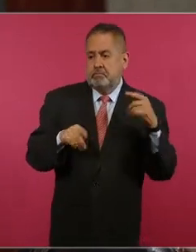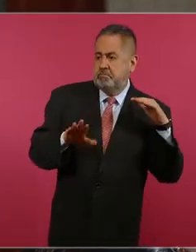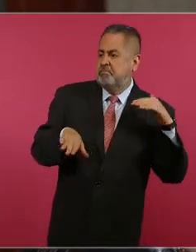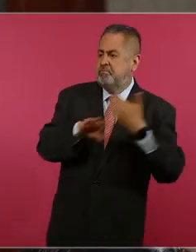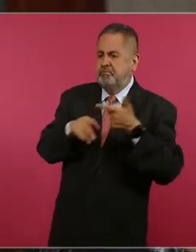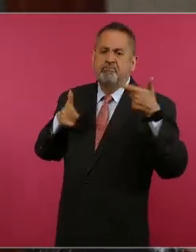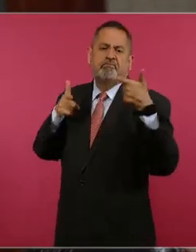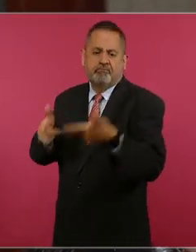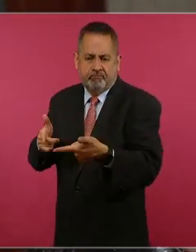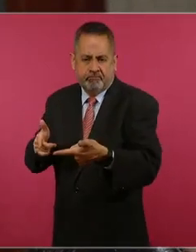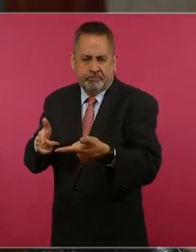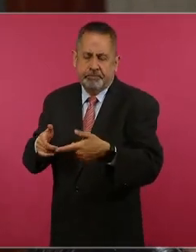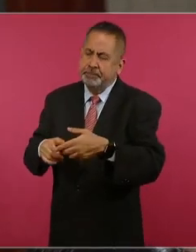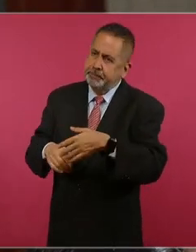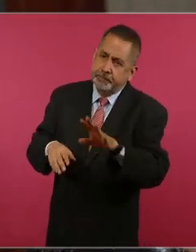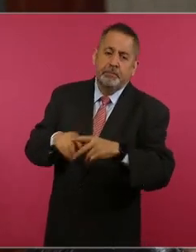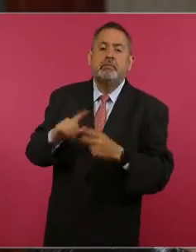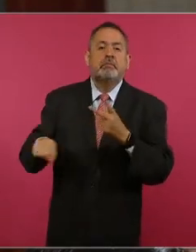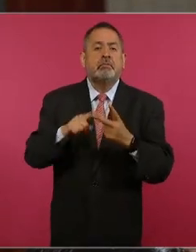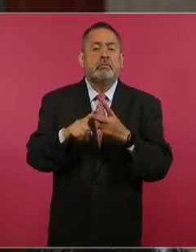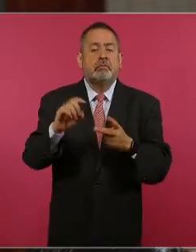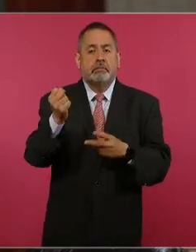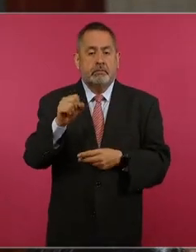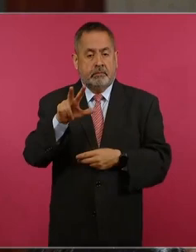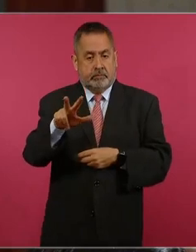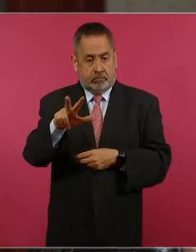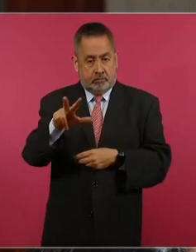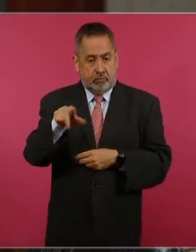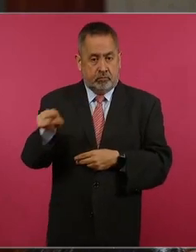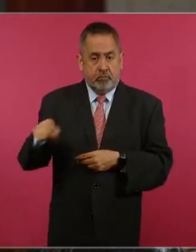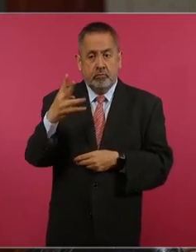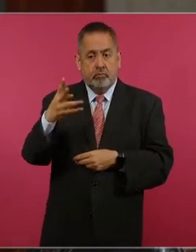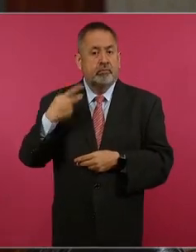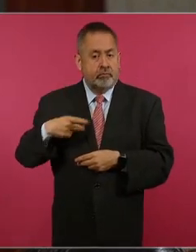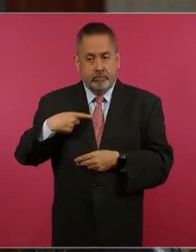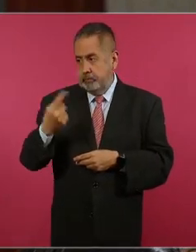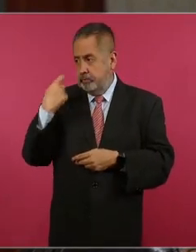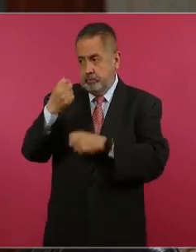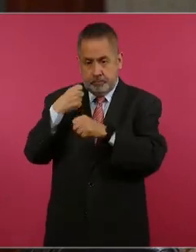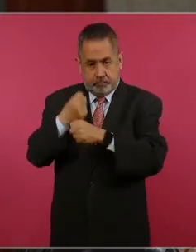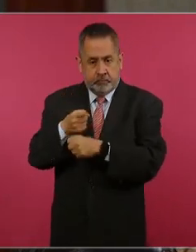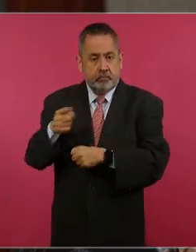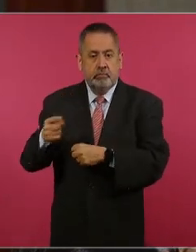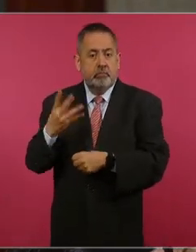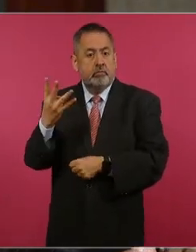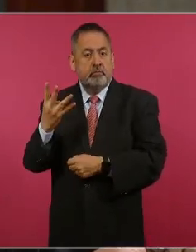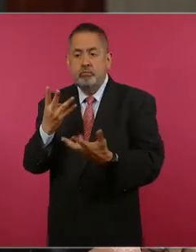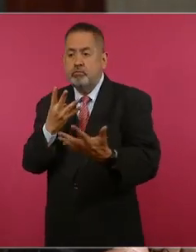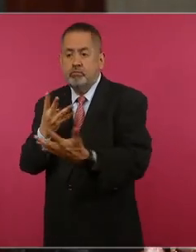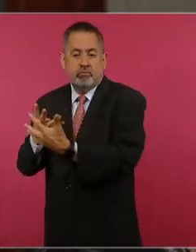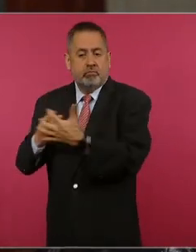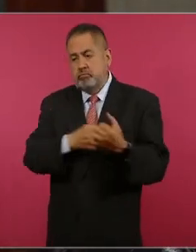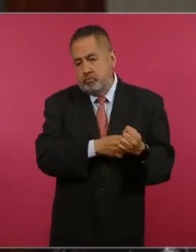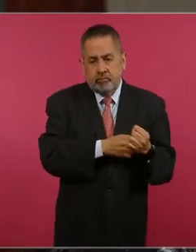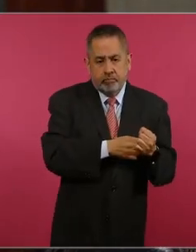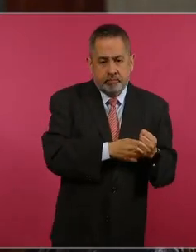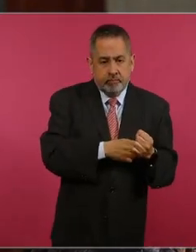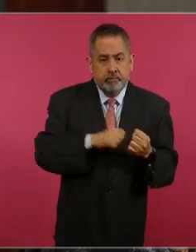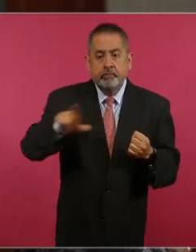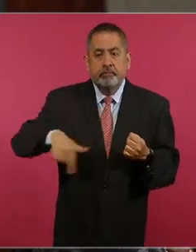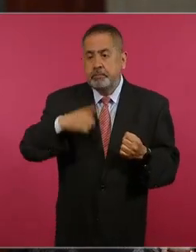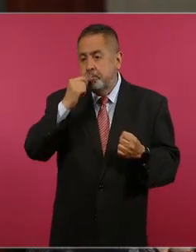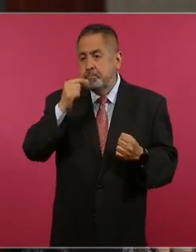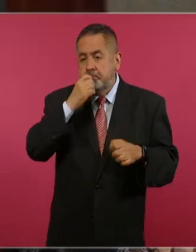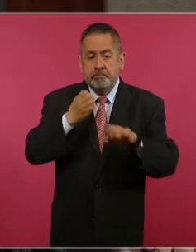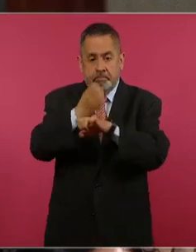El 18 de septiembre, 4 personas también del año pasado fueron secuestradas. Ahí intervino la policía